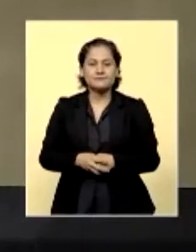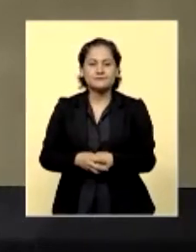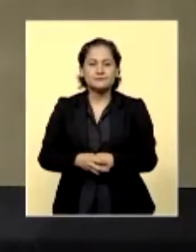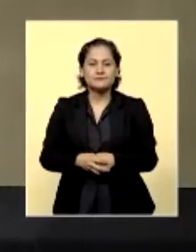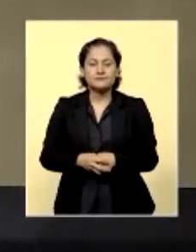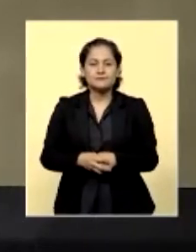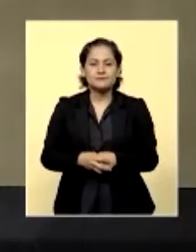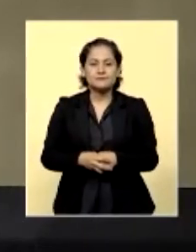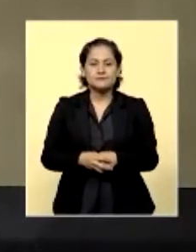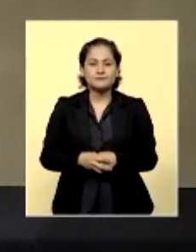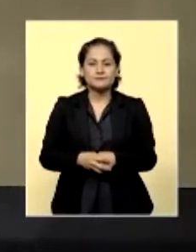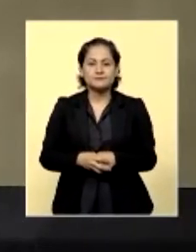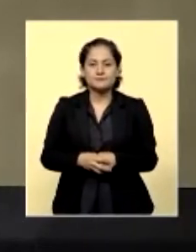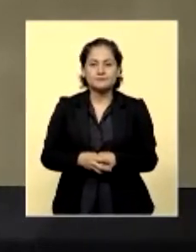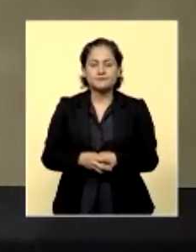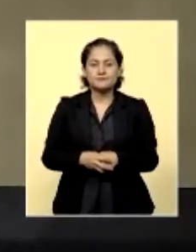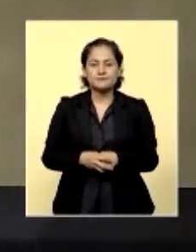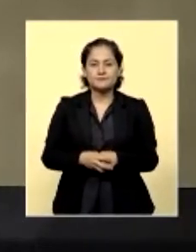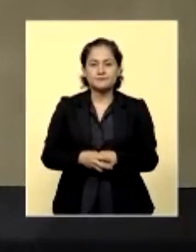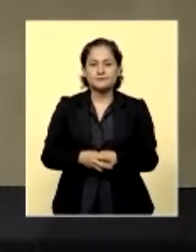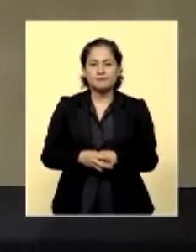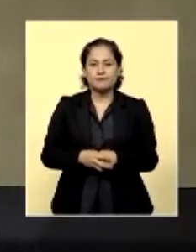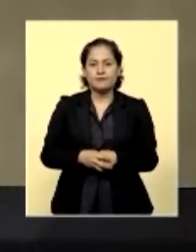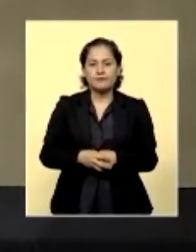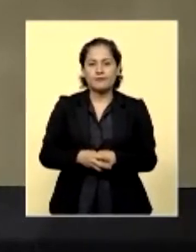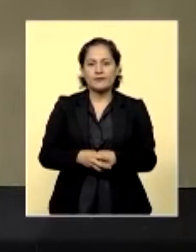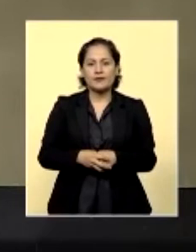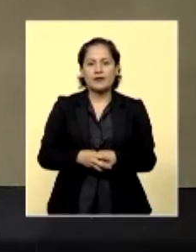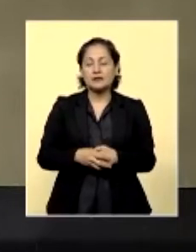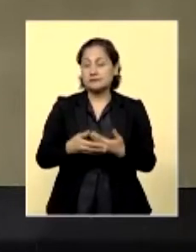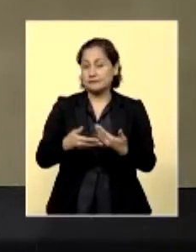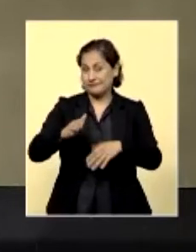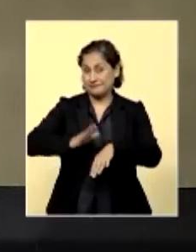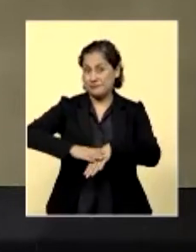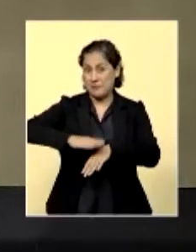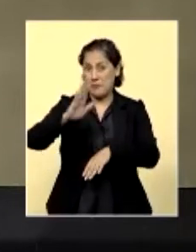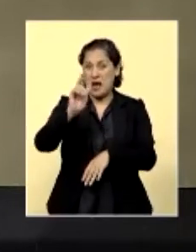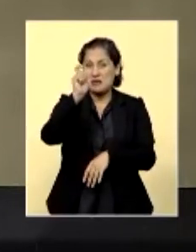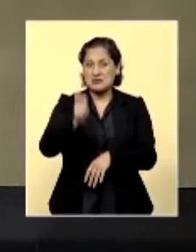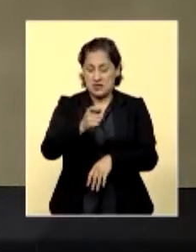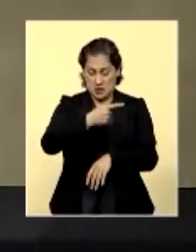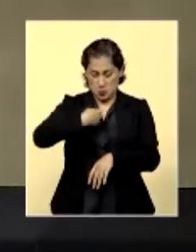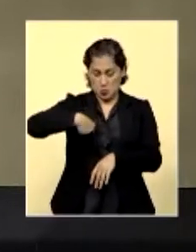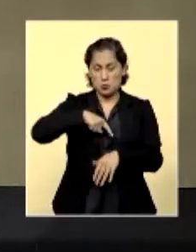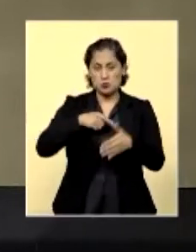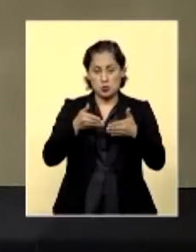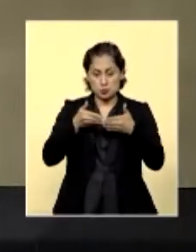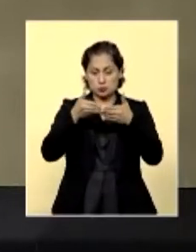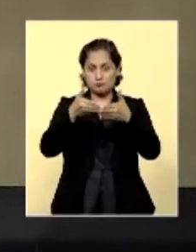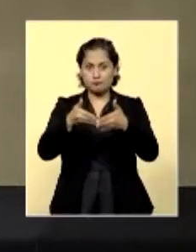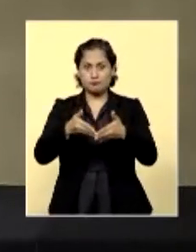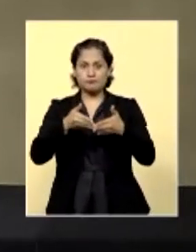Mas más do que todo. Y más que nada. Nós somos navegadores. Nosotros somos navegantes. Que